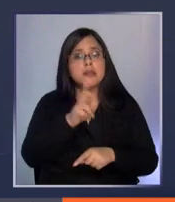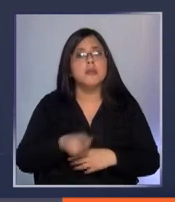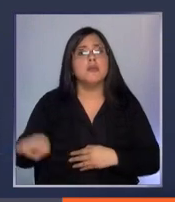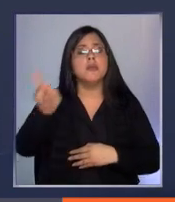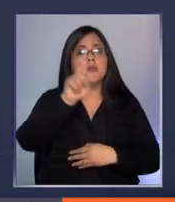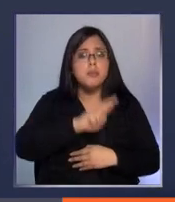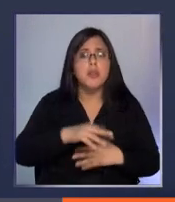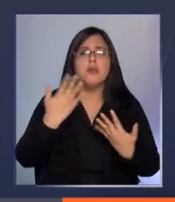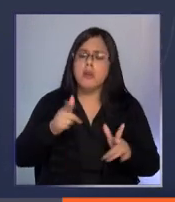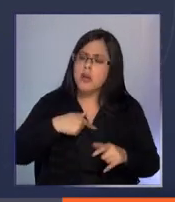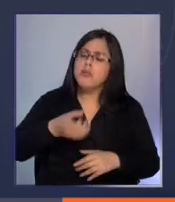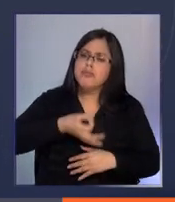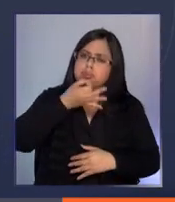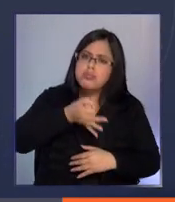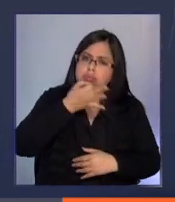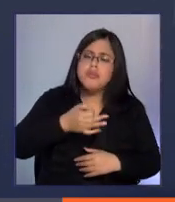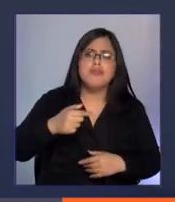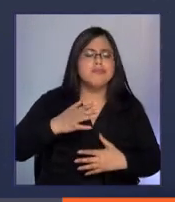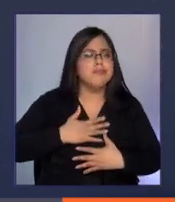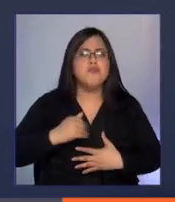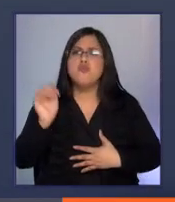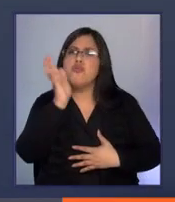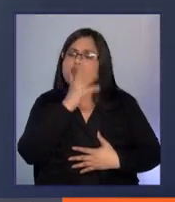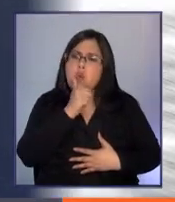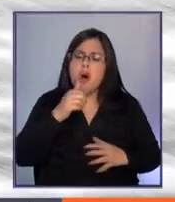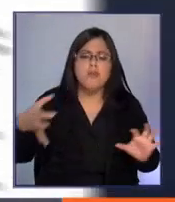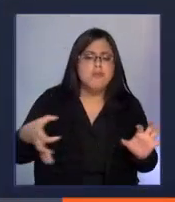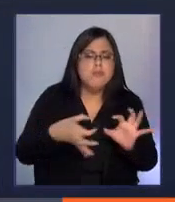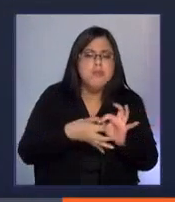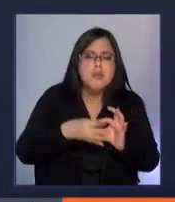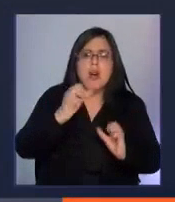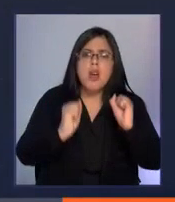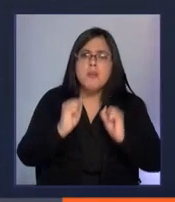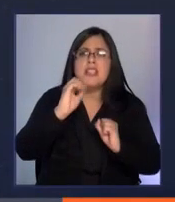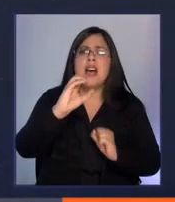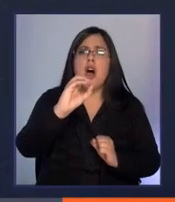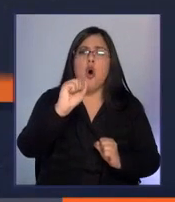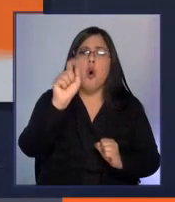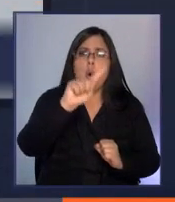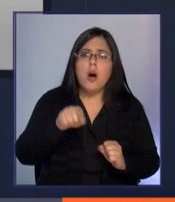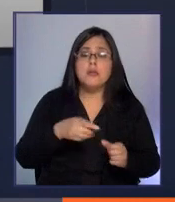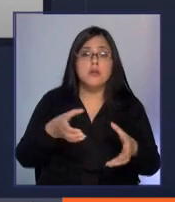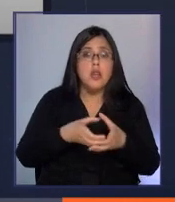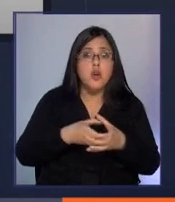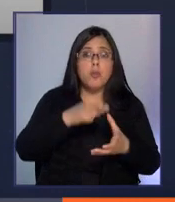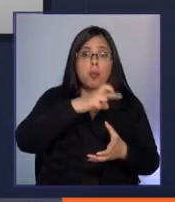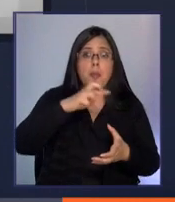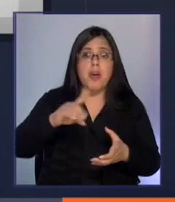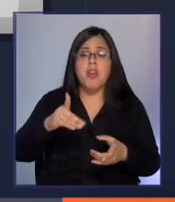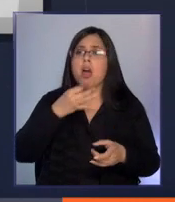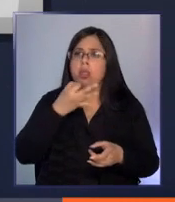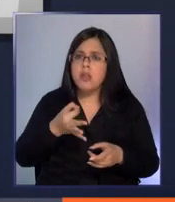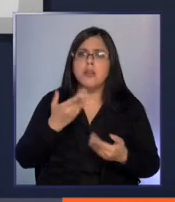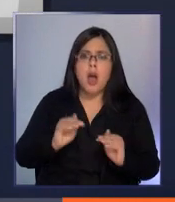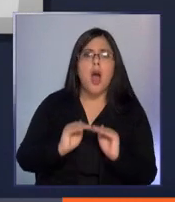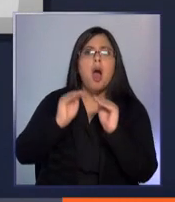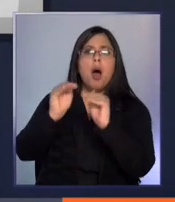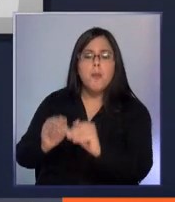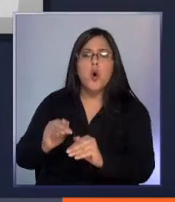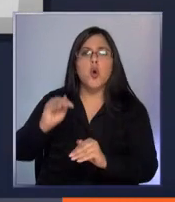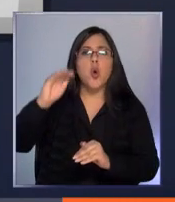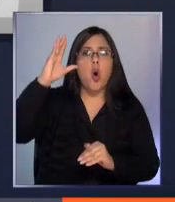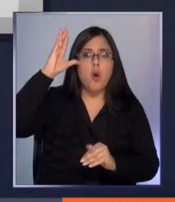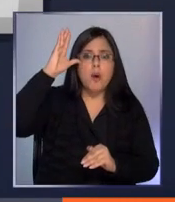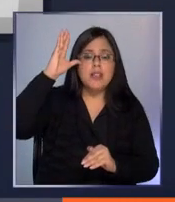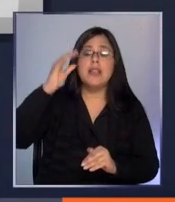que he dicho siempre, no he tenido ningún vínculo con OAS. Desde el PPD enviaron un comunicado en el que manifiestan su respaldo a Bachelet y